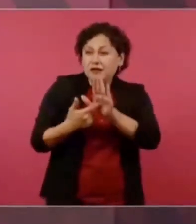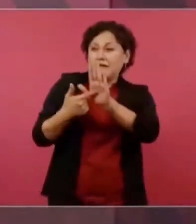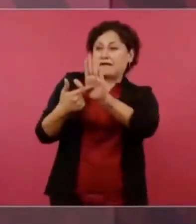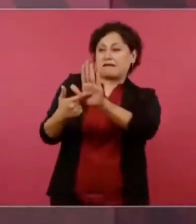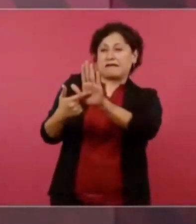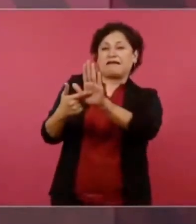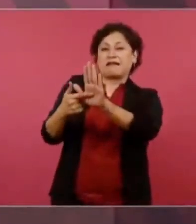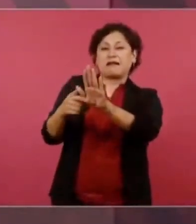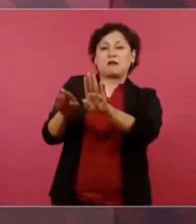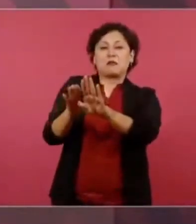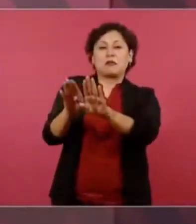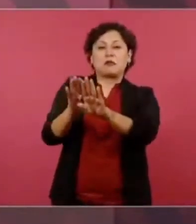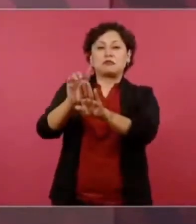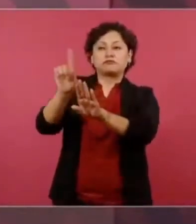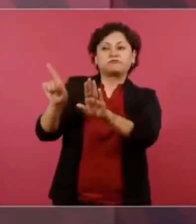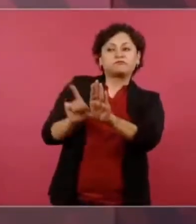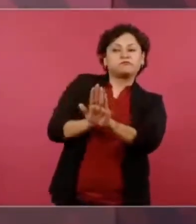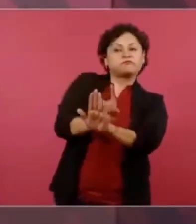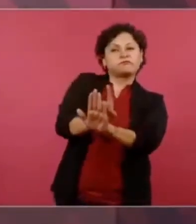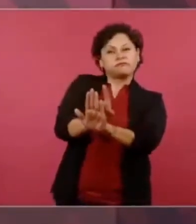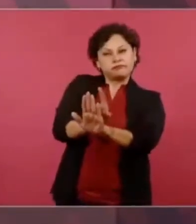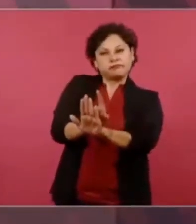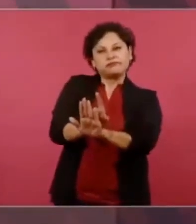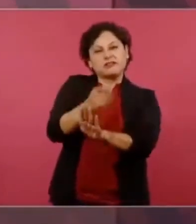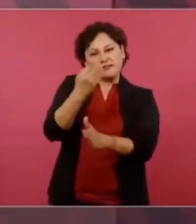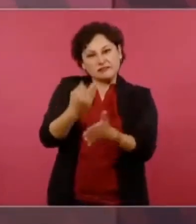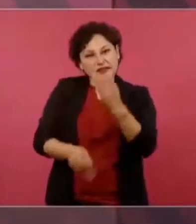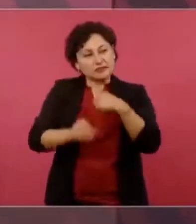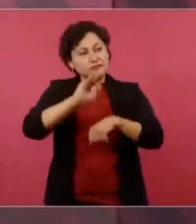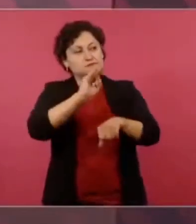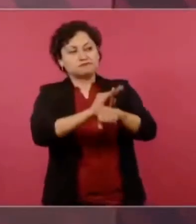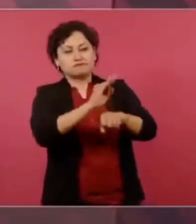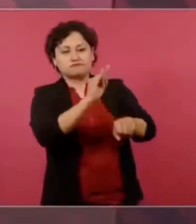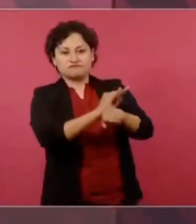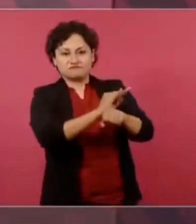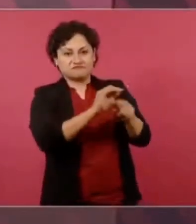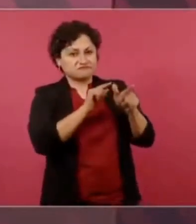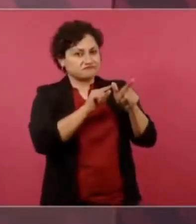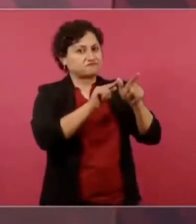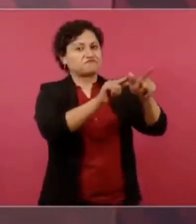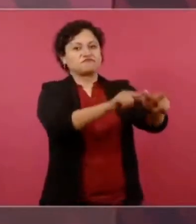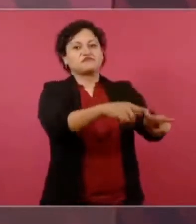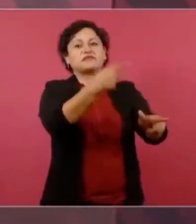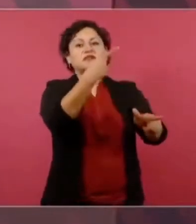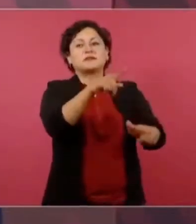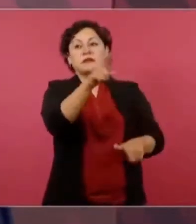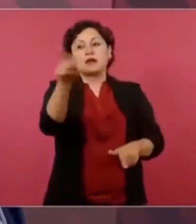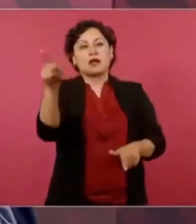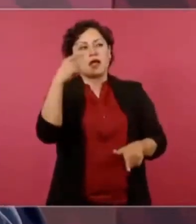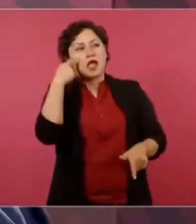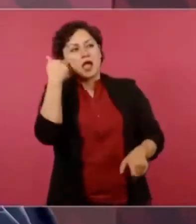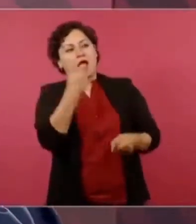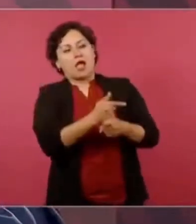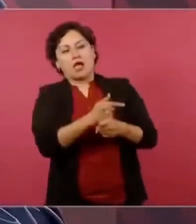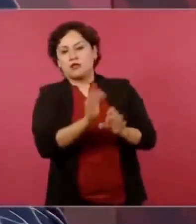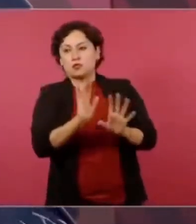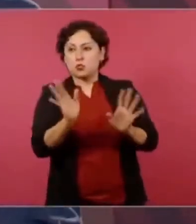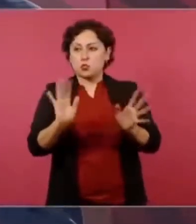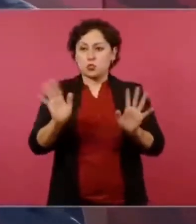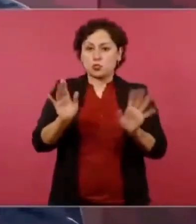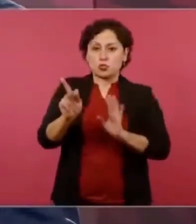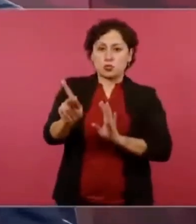de simulación para mantener el mismo dominio